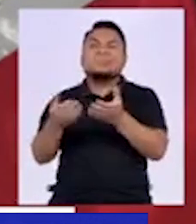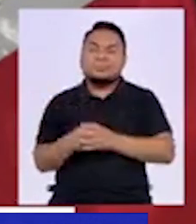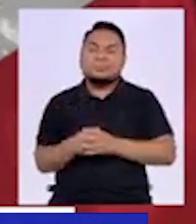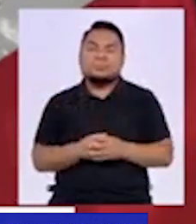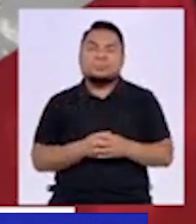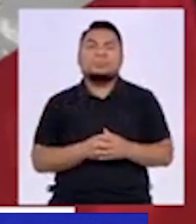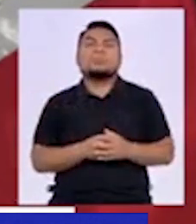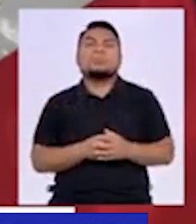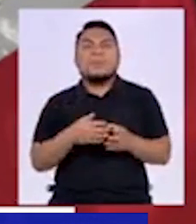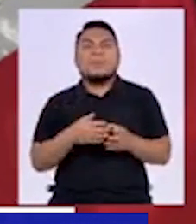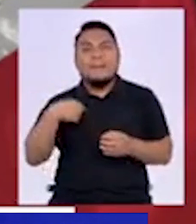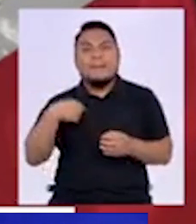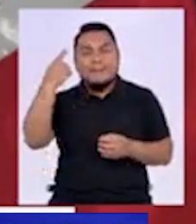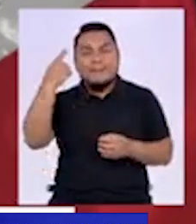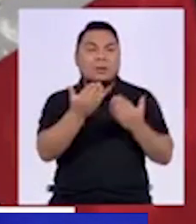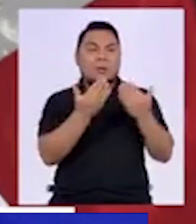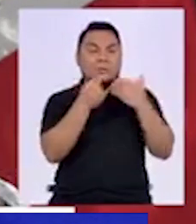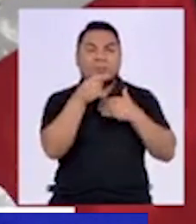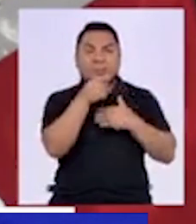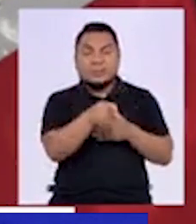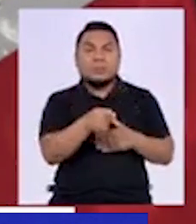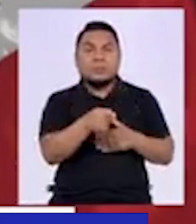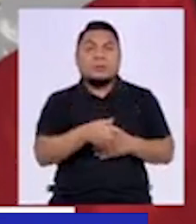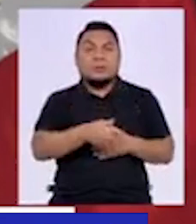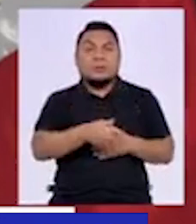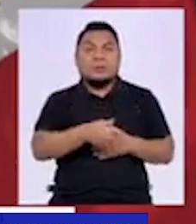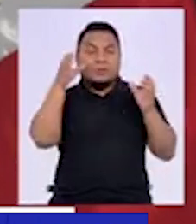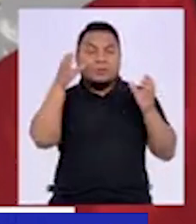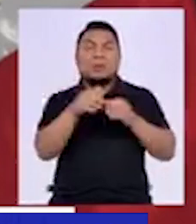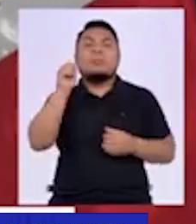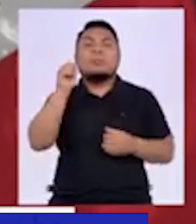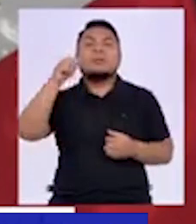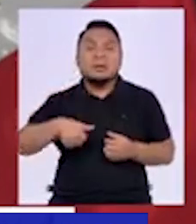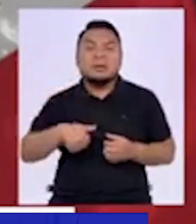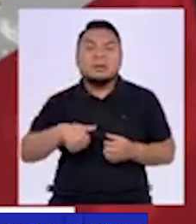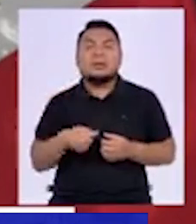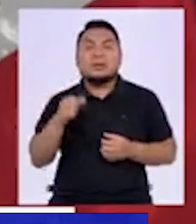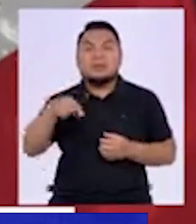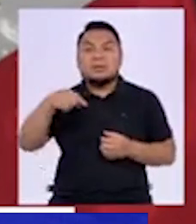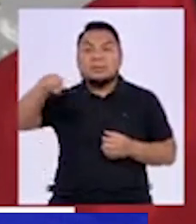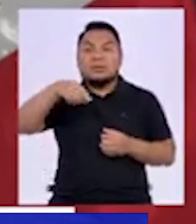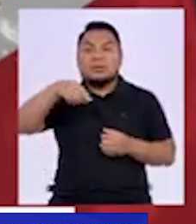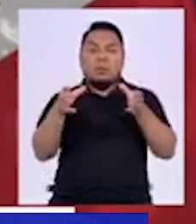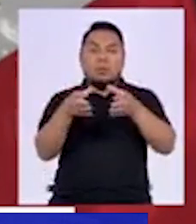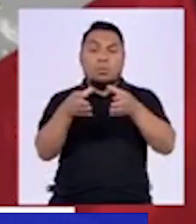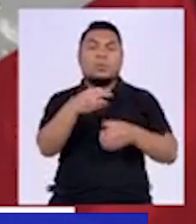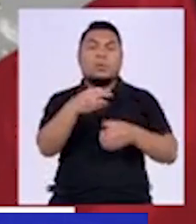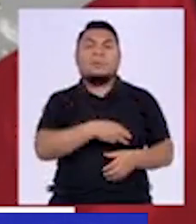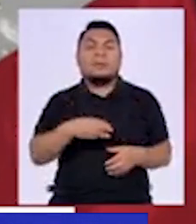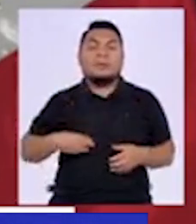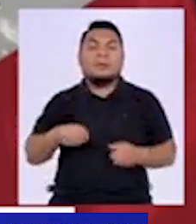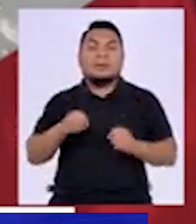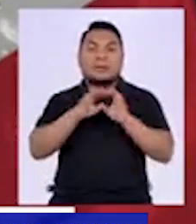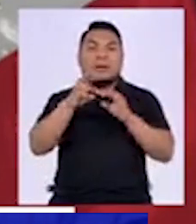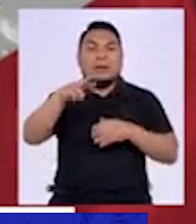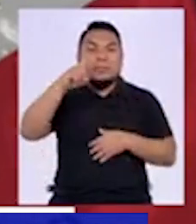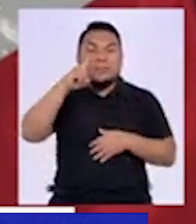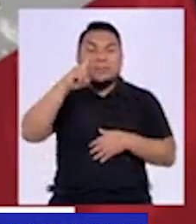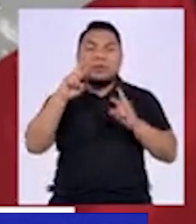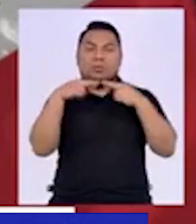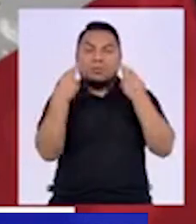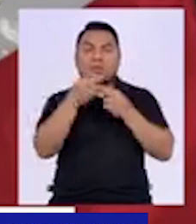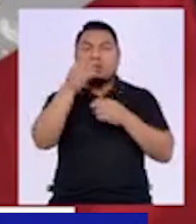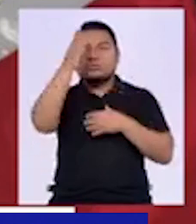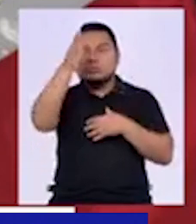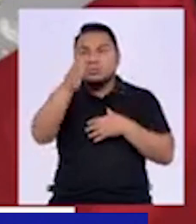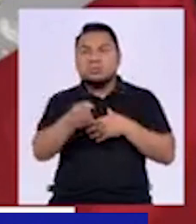hemos quedado que mañana que tenemos Consejo de Ministros, los días miércoles tenemos Consejo